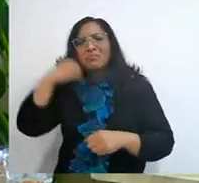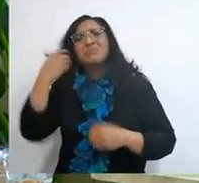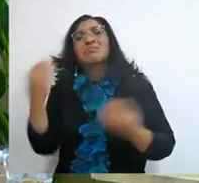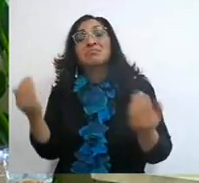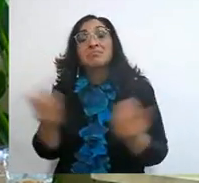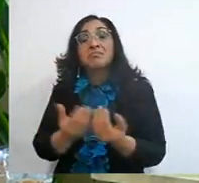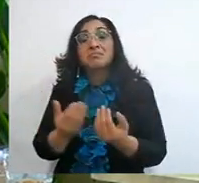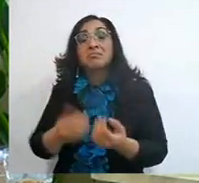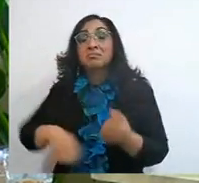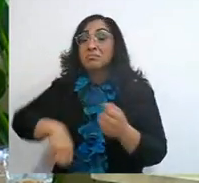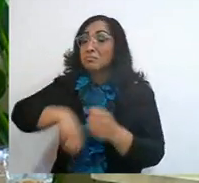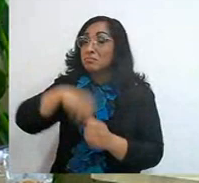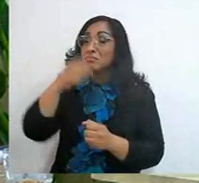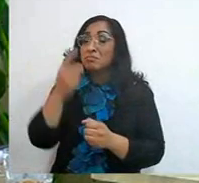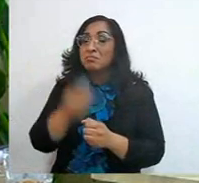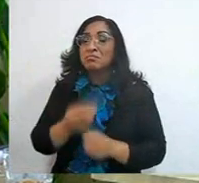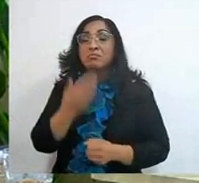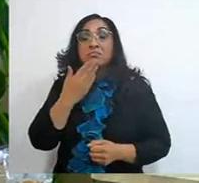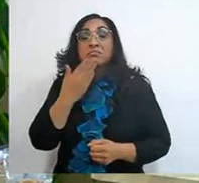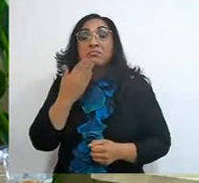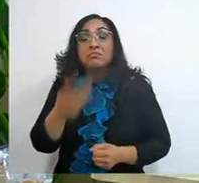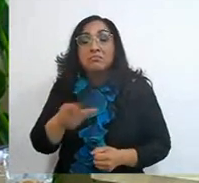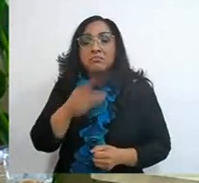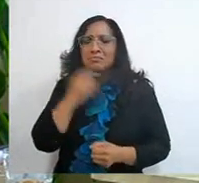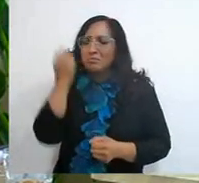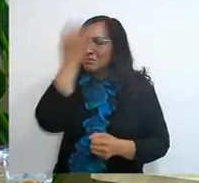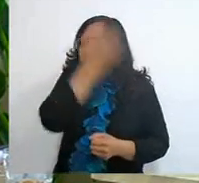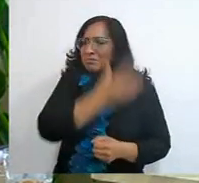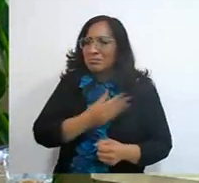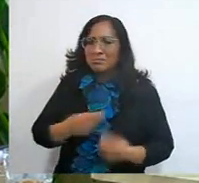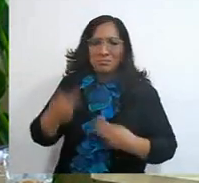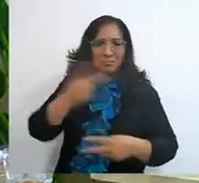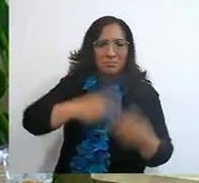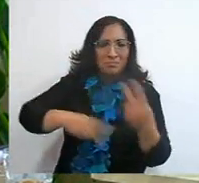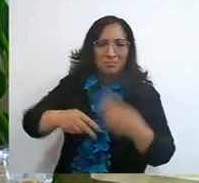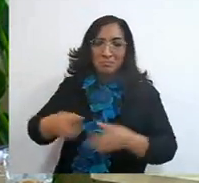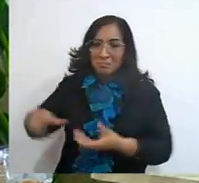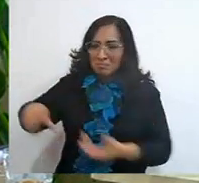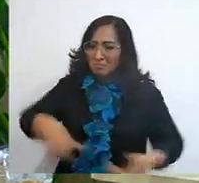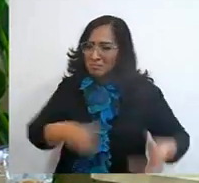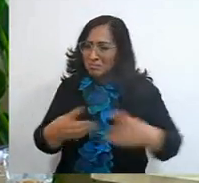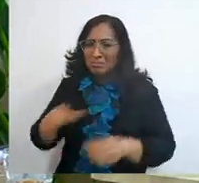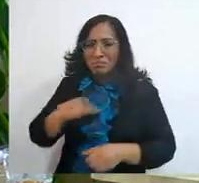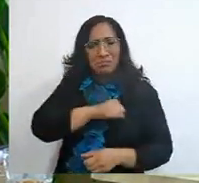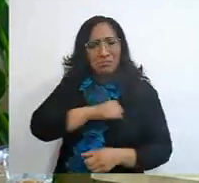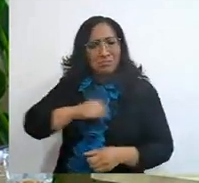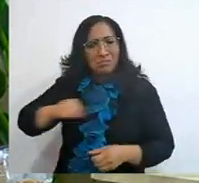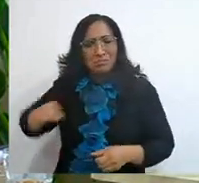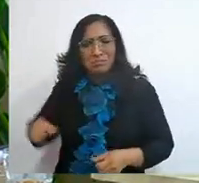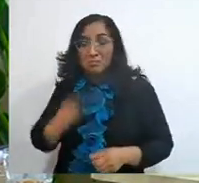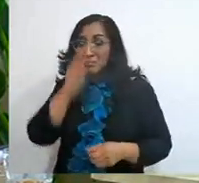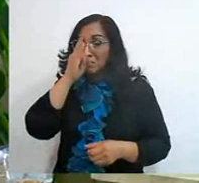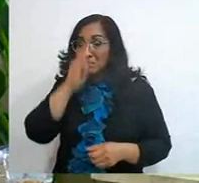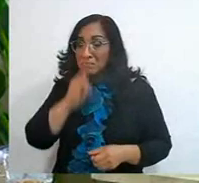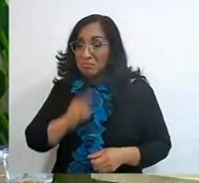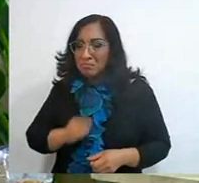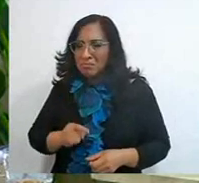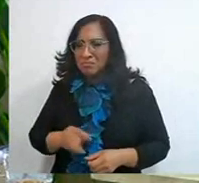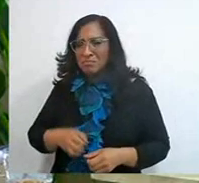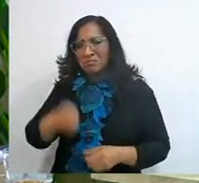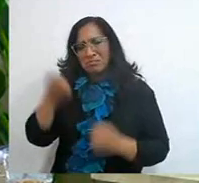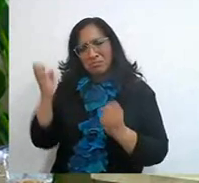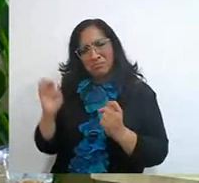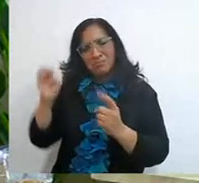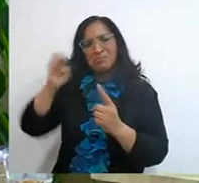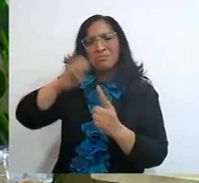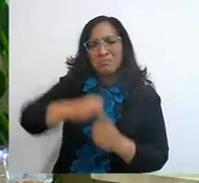hacer por tu buena voluntad, papito lindo, que se vuelvan de sus malos caminos, de esa mentira y de ese engaño del